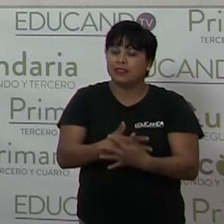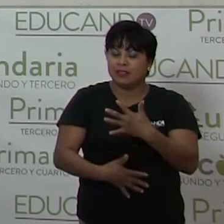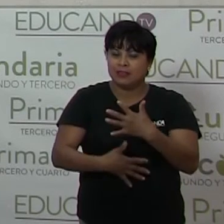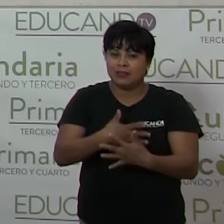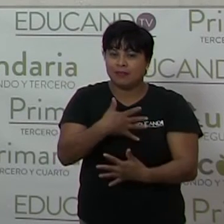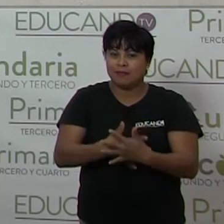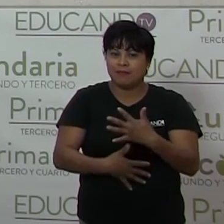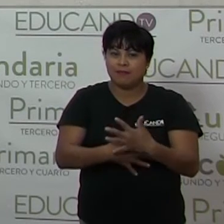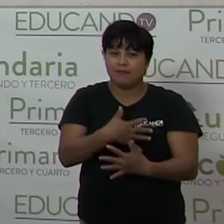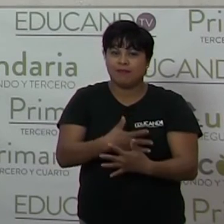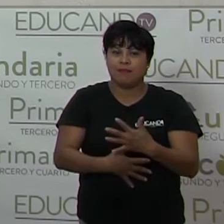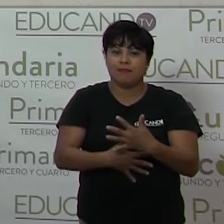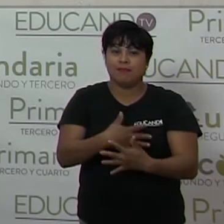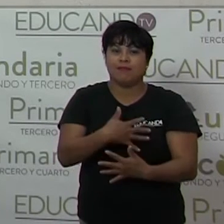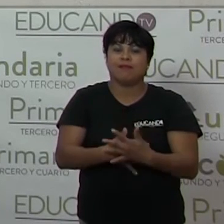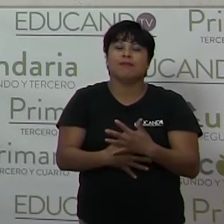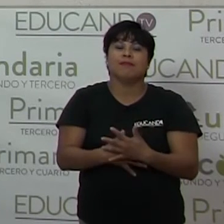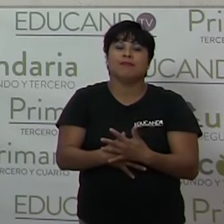15